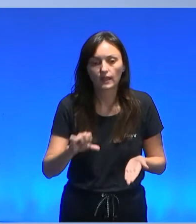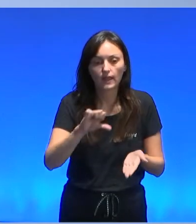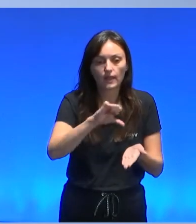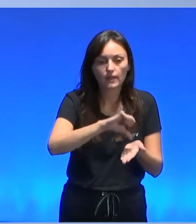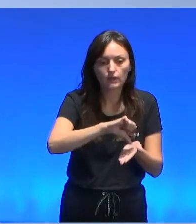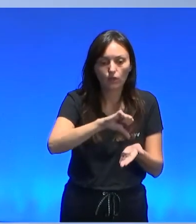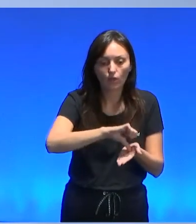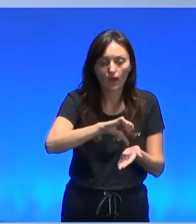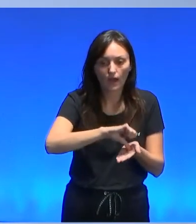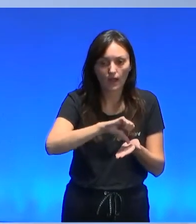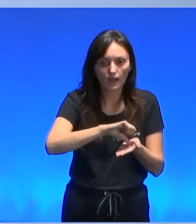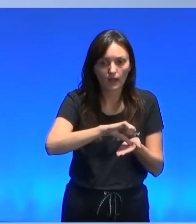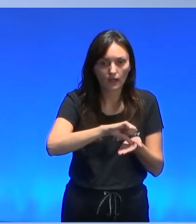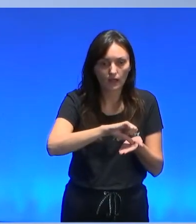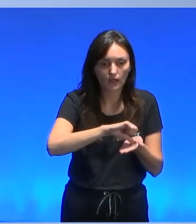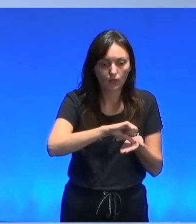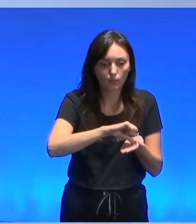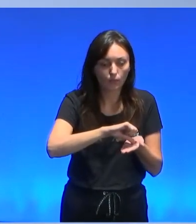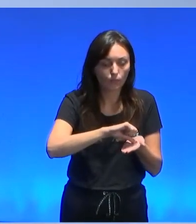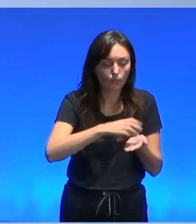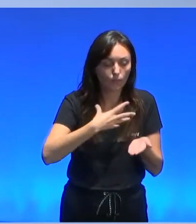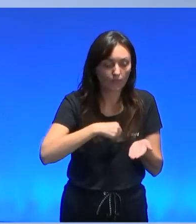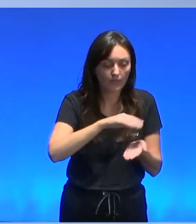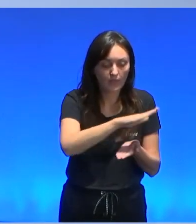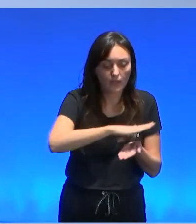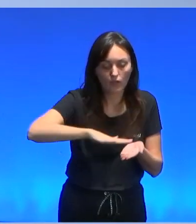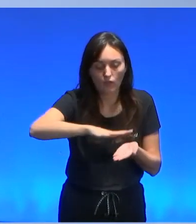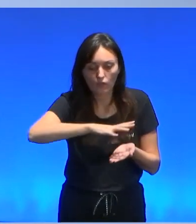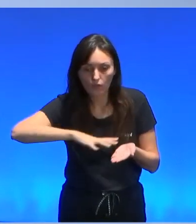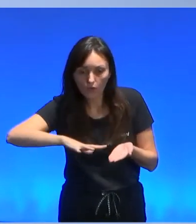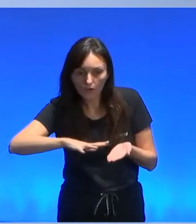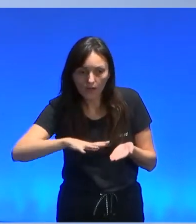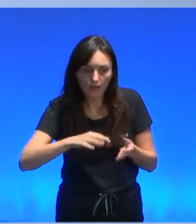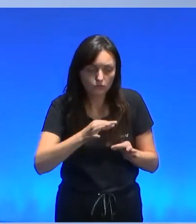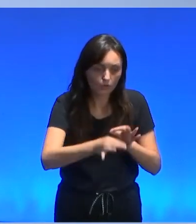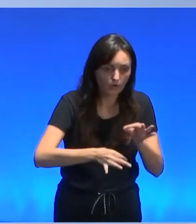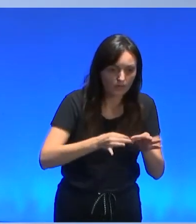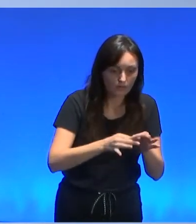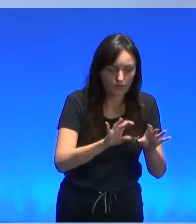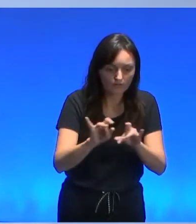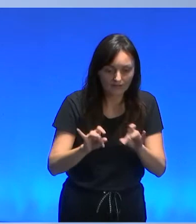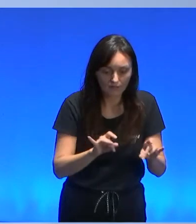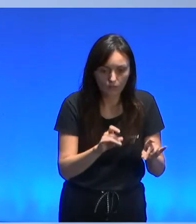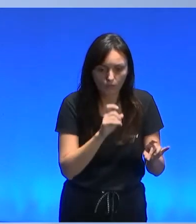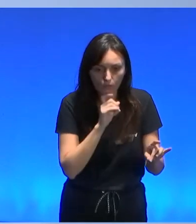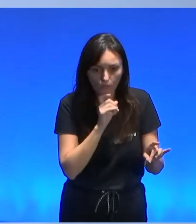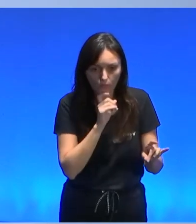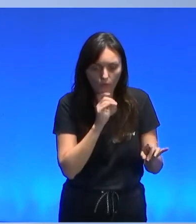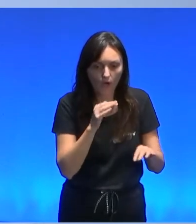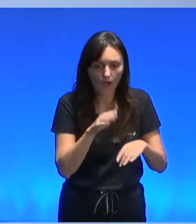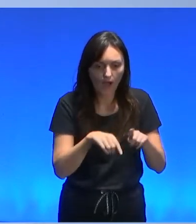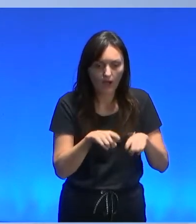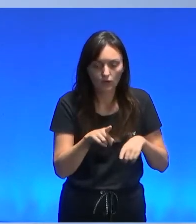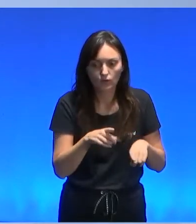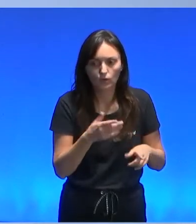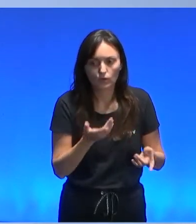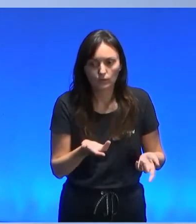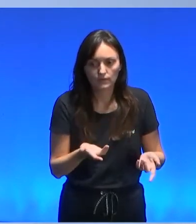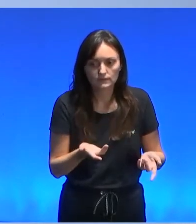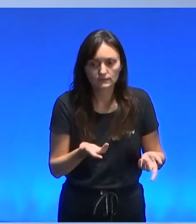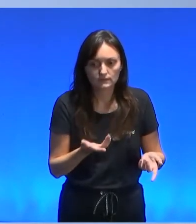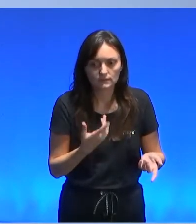tiene municipios o otra forma de organización territorial, lo mejor sería que